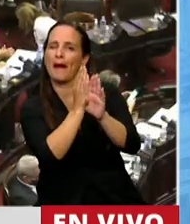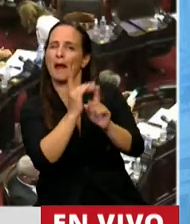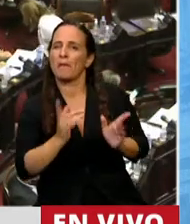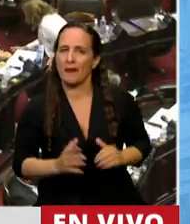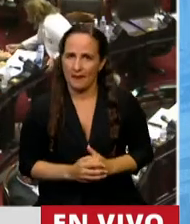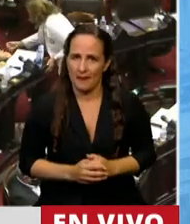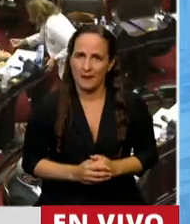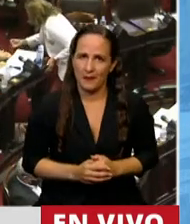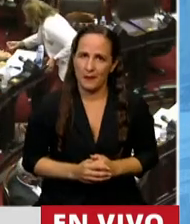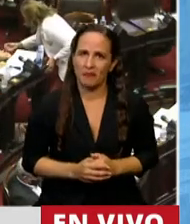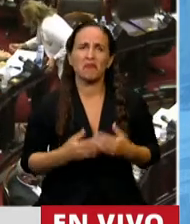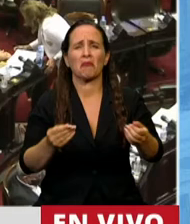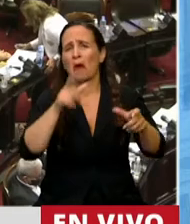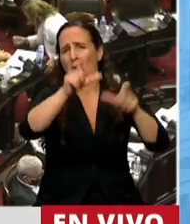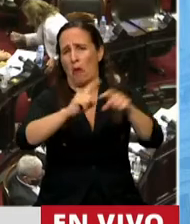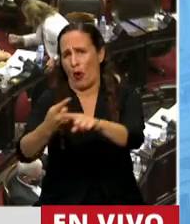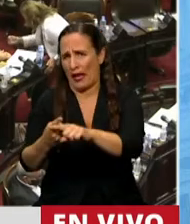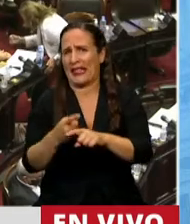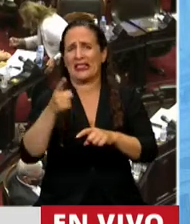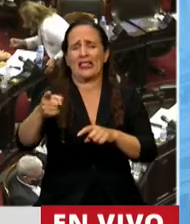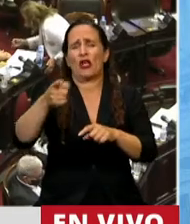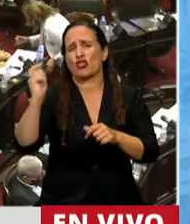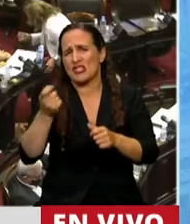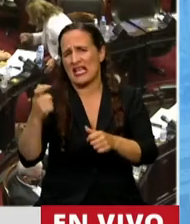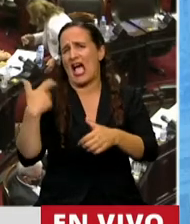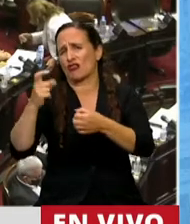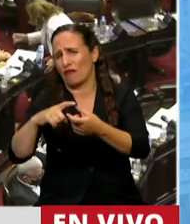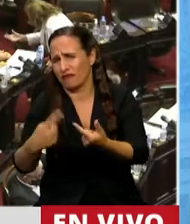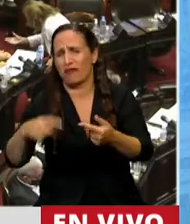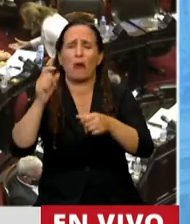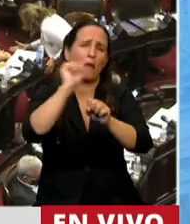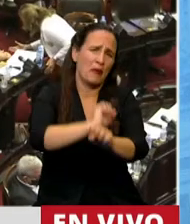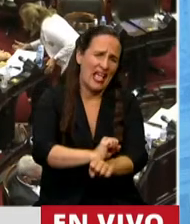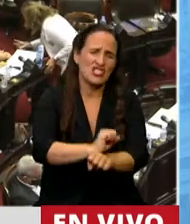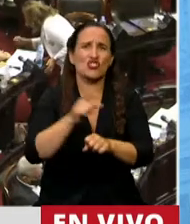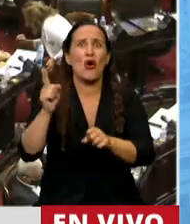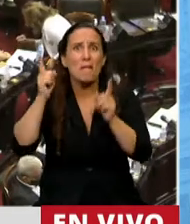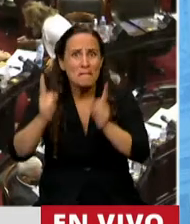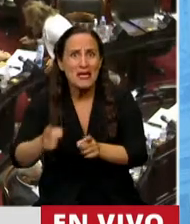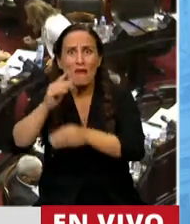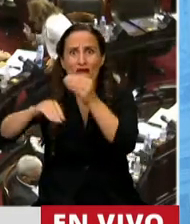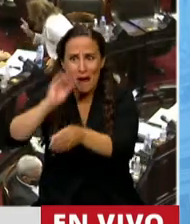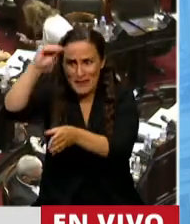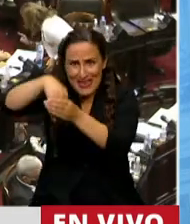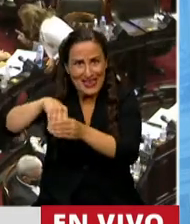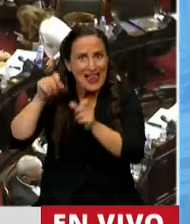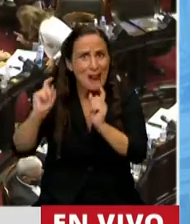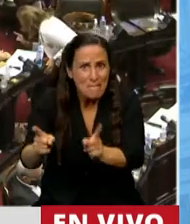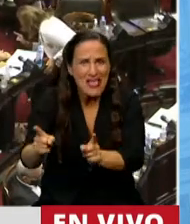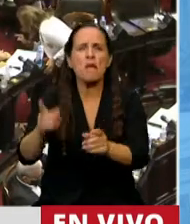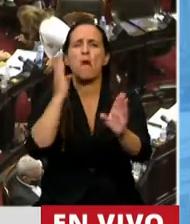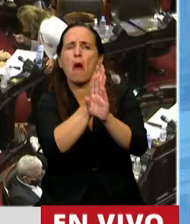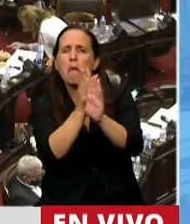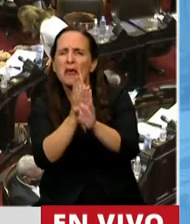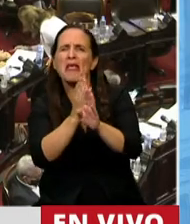espiaban a los políticos, a los sindicalistas, al periodismo, a los presos, hasta a sus propios familiares espiaban.